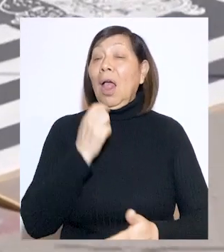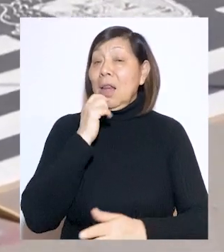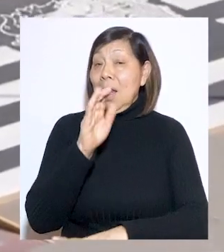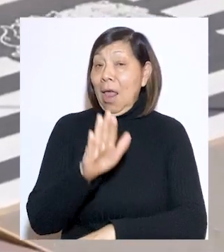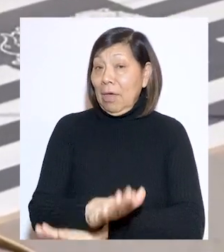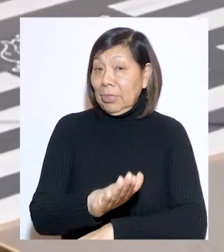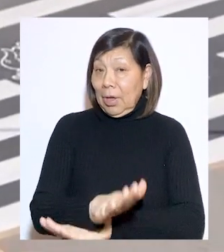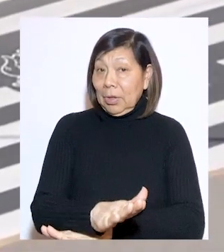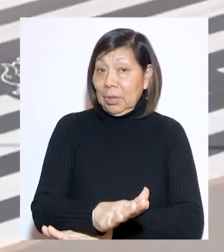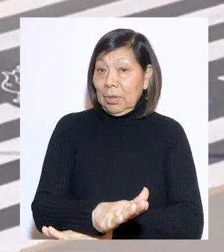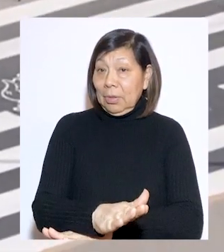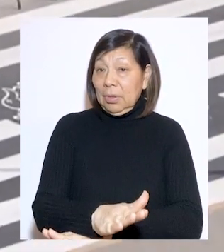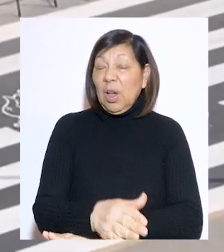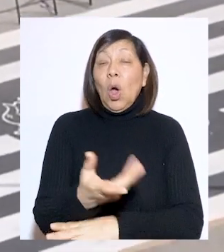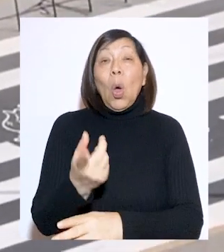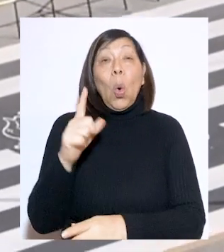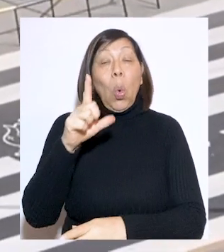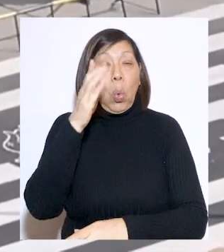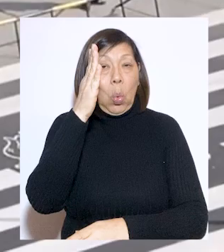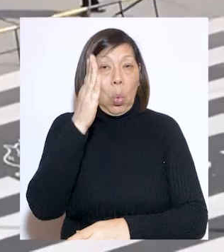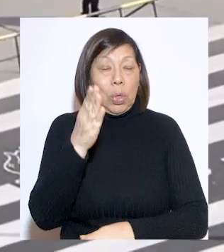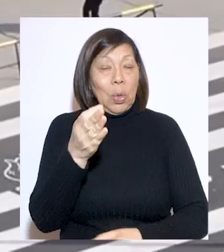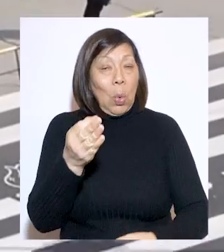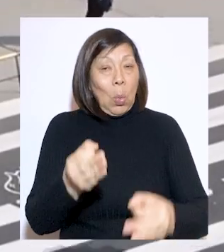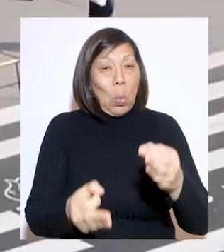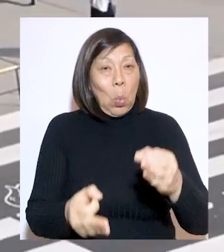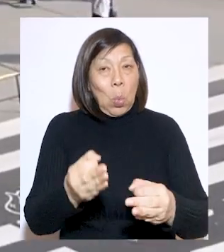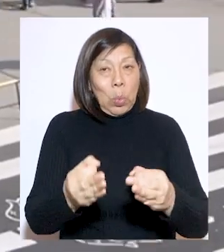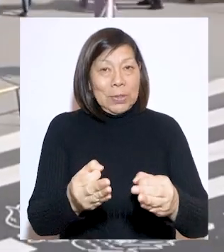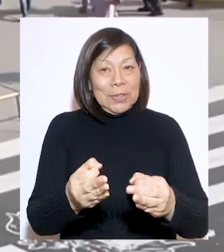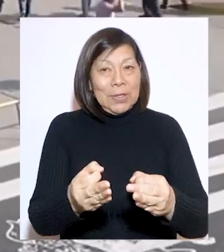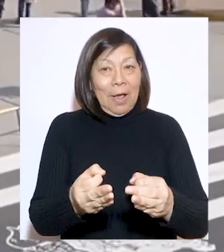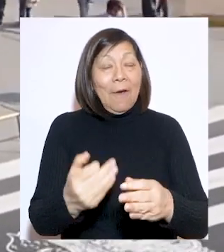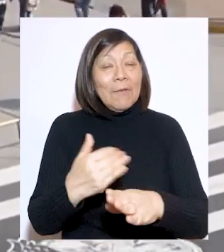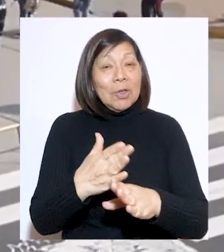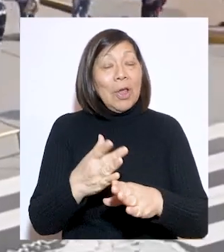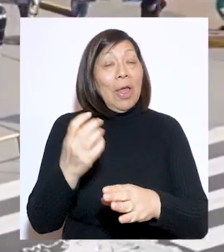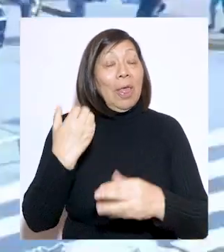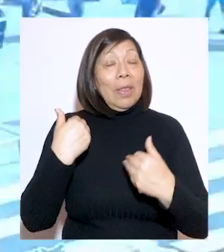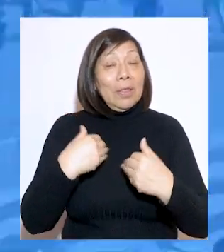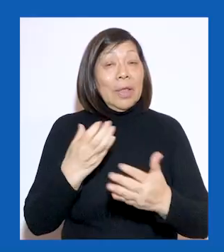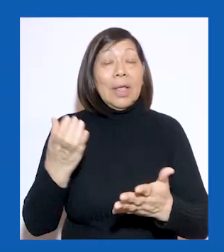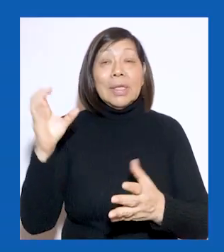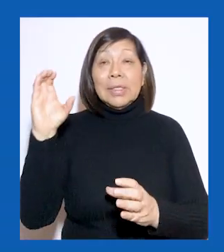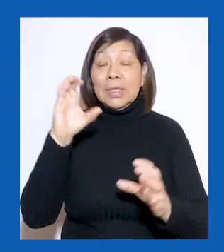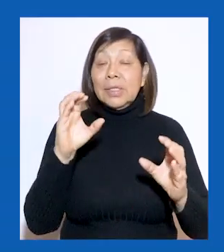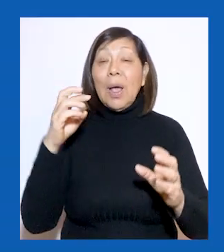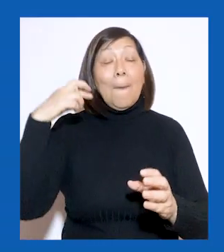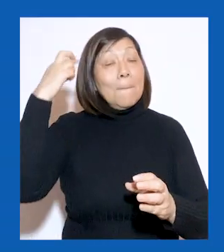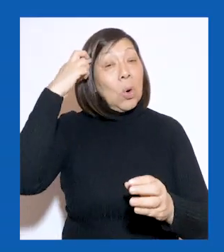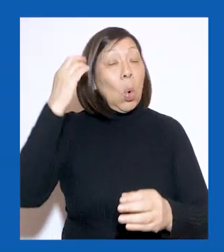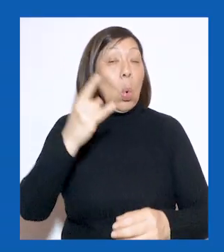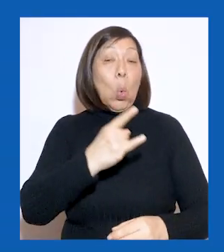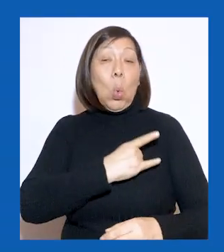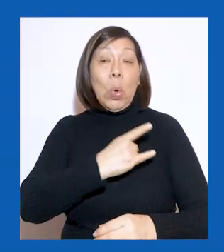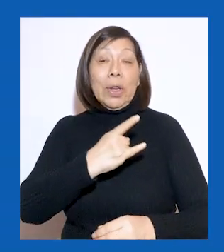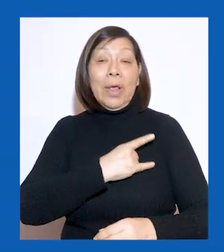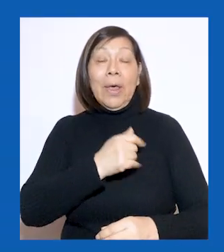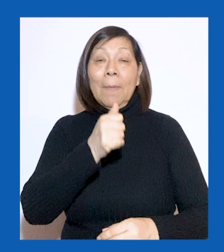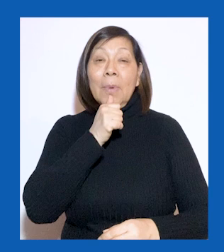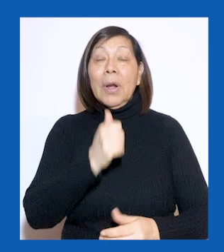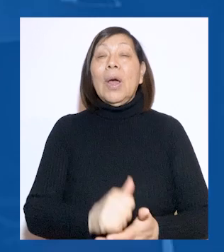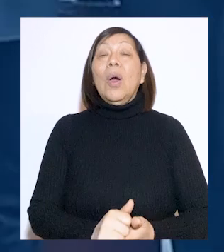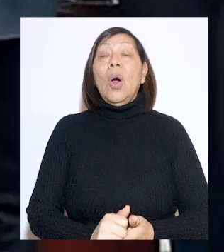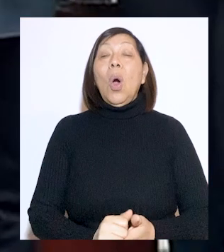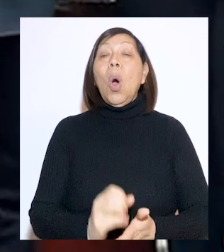tarde participó en el marco de los Lunes Jurídicos que desarrolla la Facultad de Derecho y Ciencias Políticas de la Universidad Privada